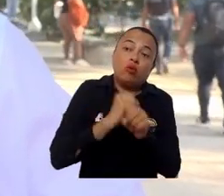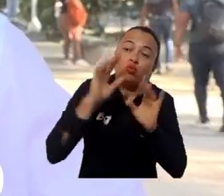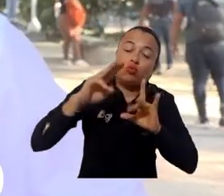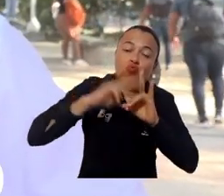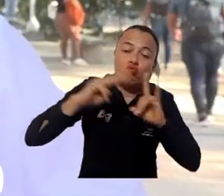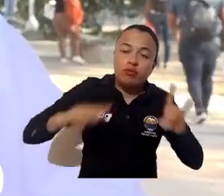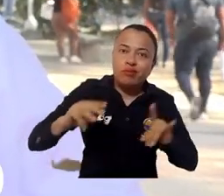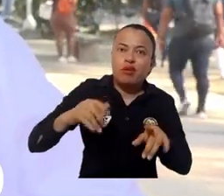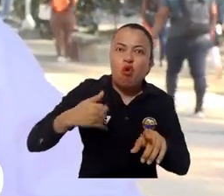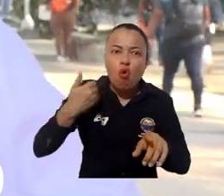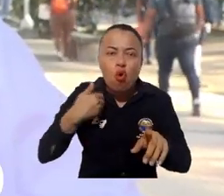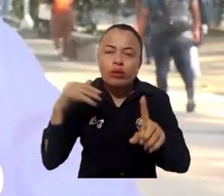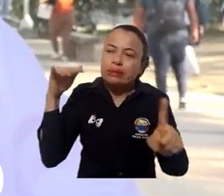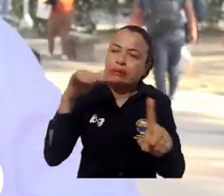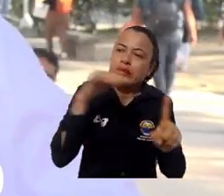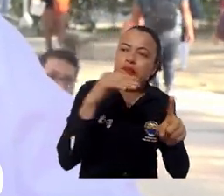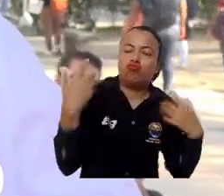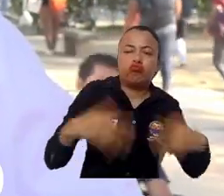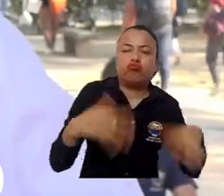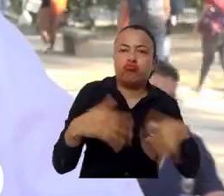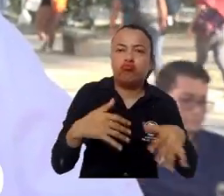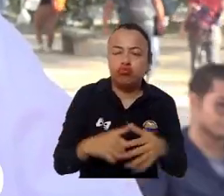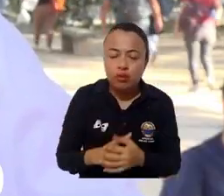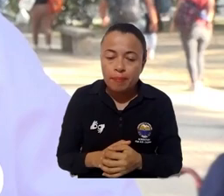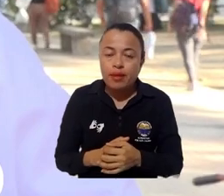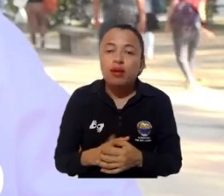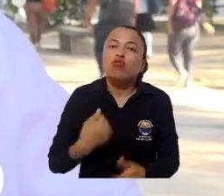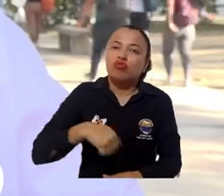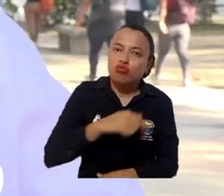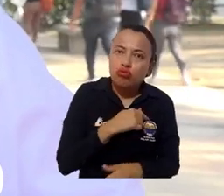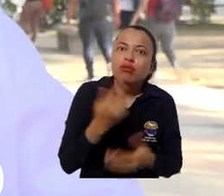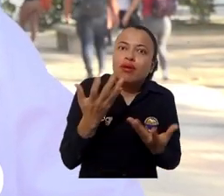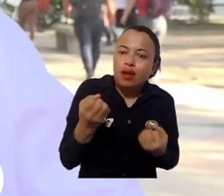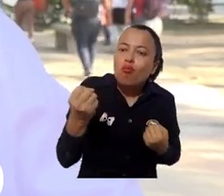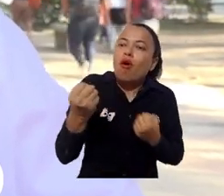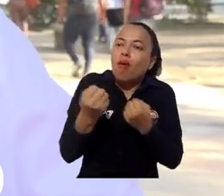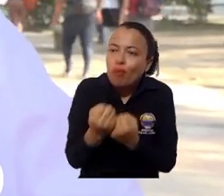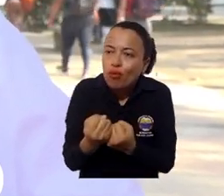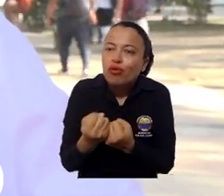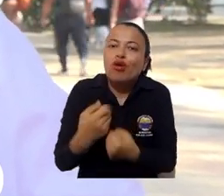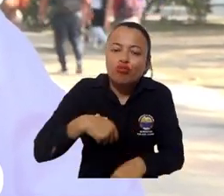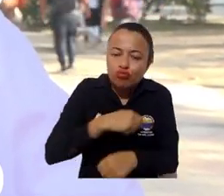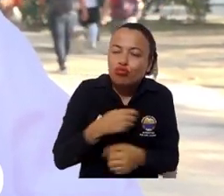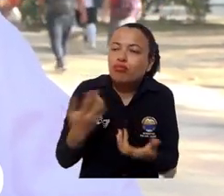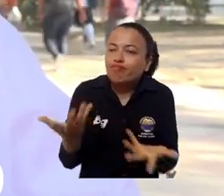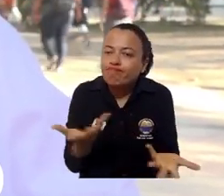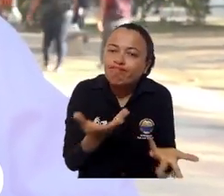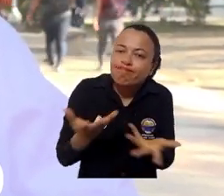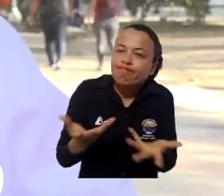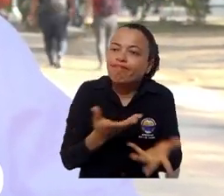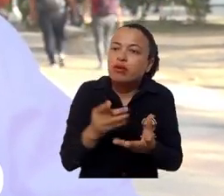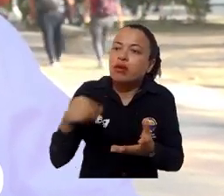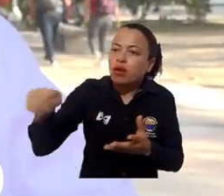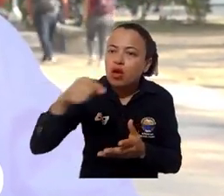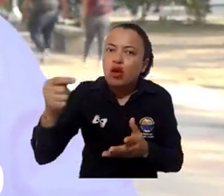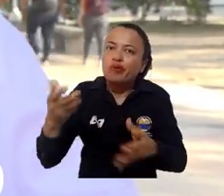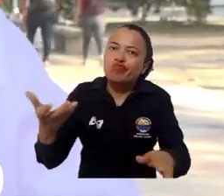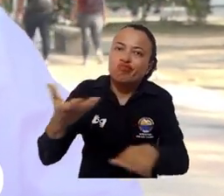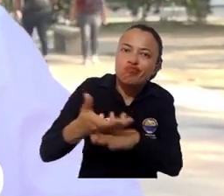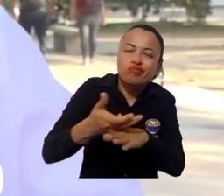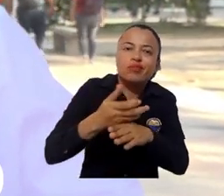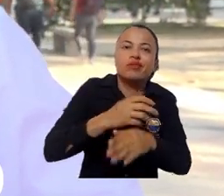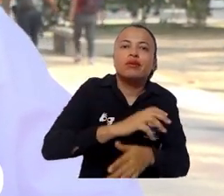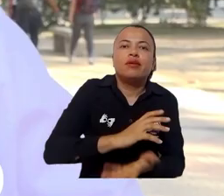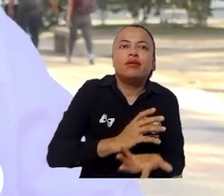trabajo que están haciendo con los jóvenes acá en Magdalena, y por supuesto llegamos a colaborar y a ver cómo podemos contribuir